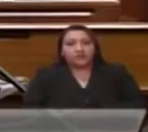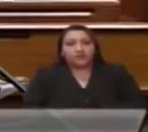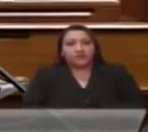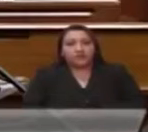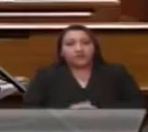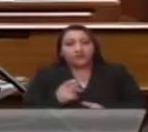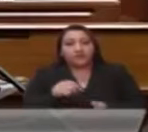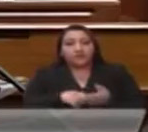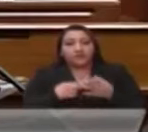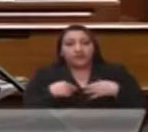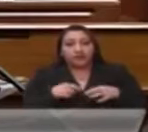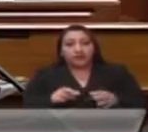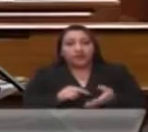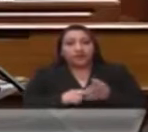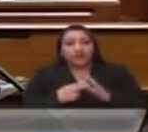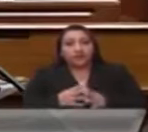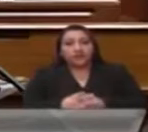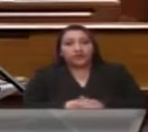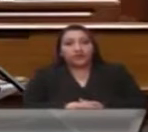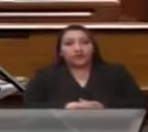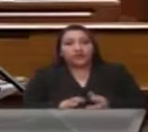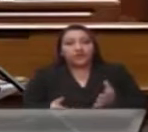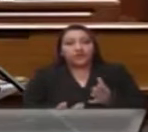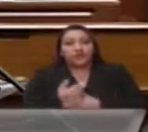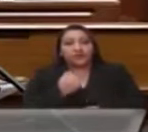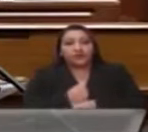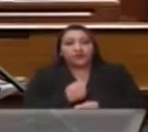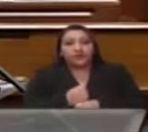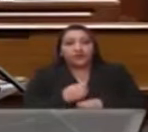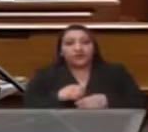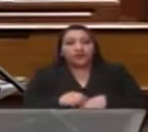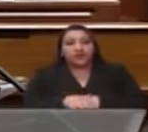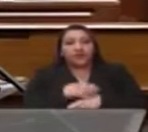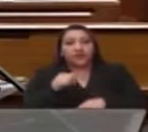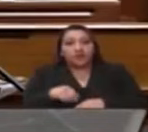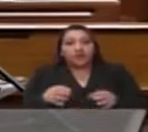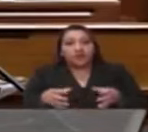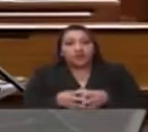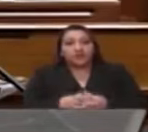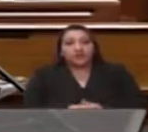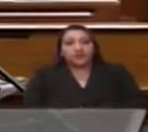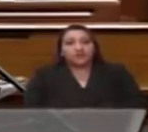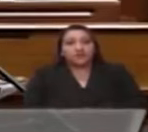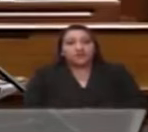Esto nos permite resaltar el nuevo énfasis en la gestión de este sector.